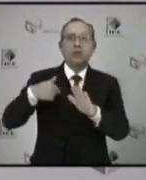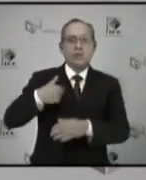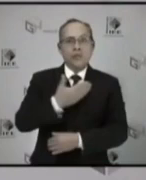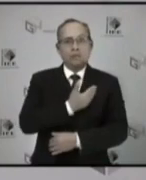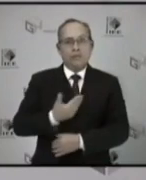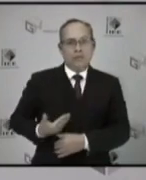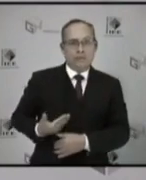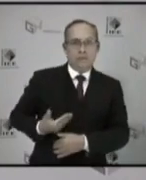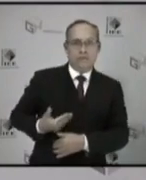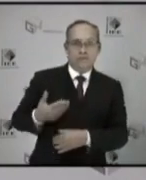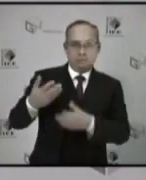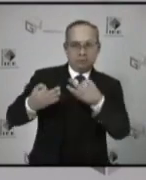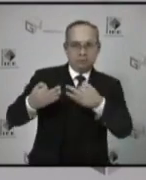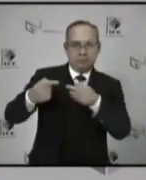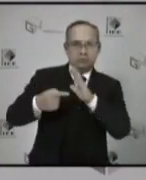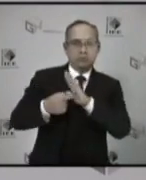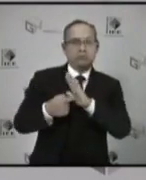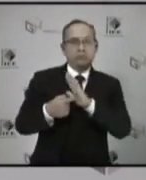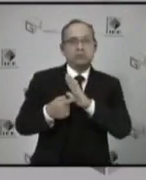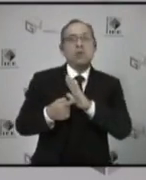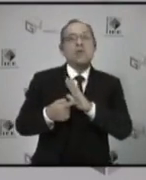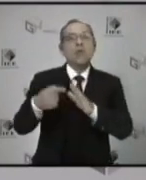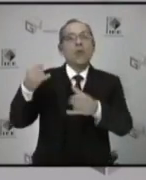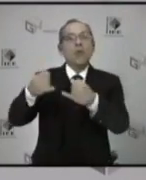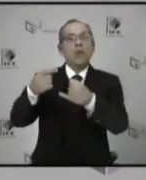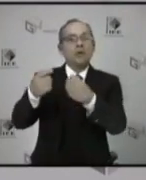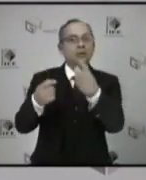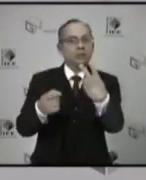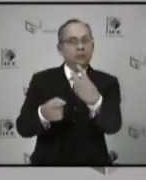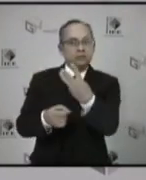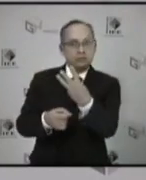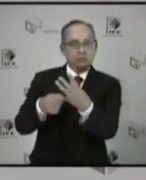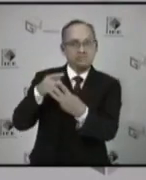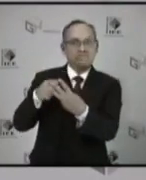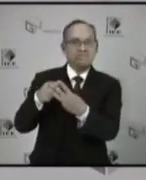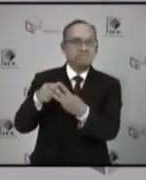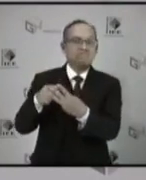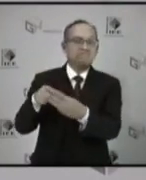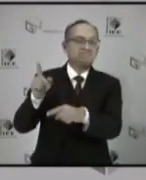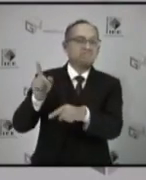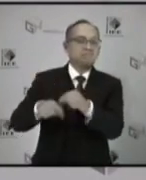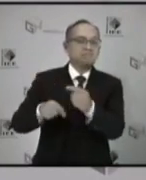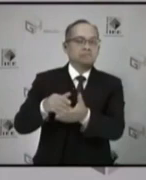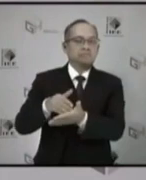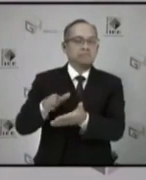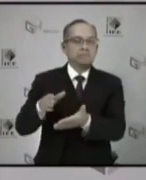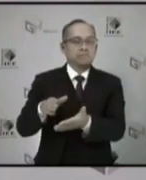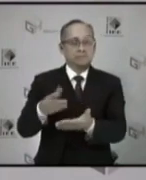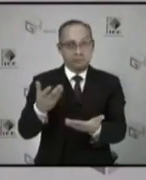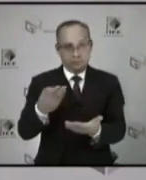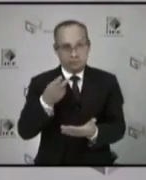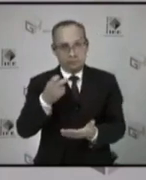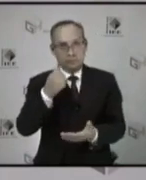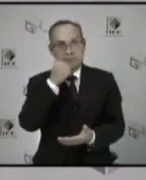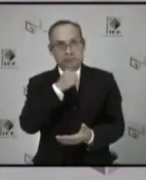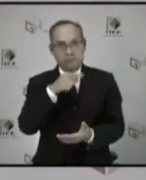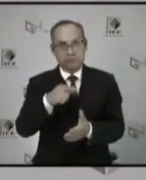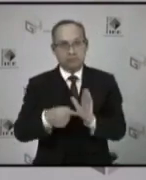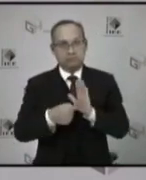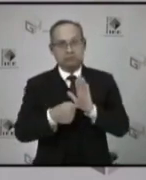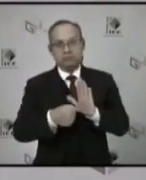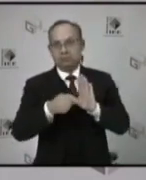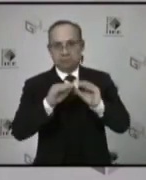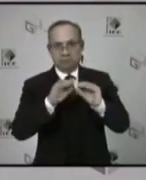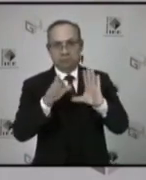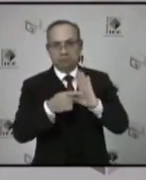3 jueces. Y siempre que he estado en un espacio, hemos actuado con honestidad, entregando cuentas claras. Así lo vamos a